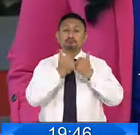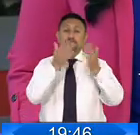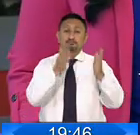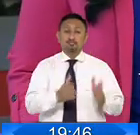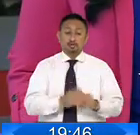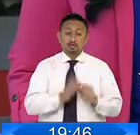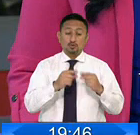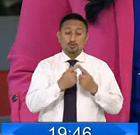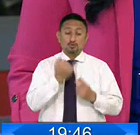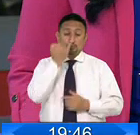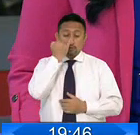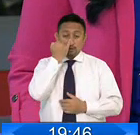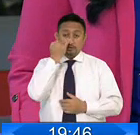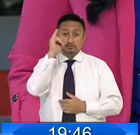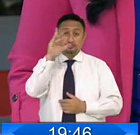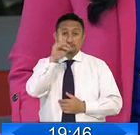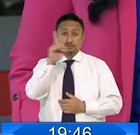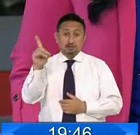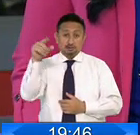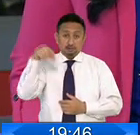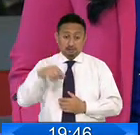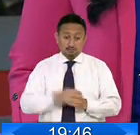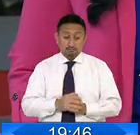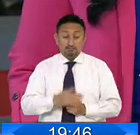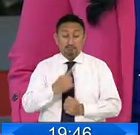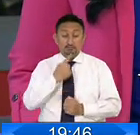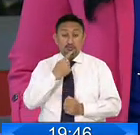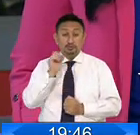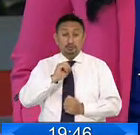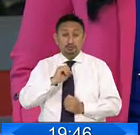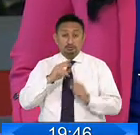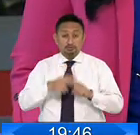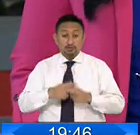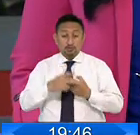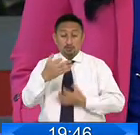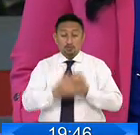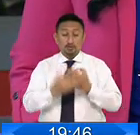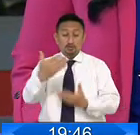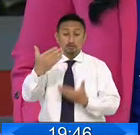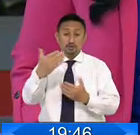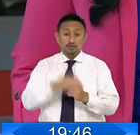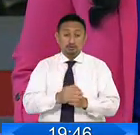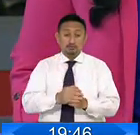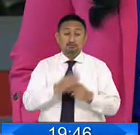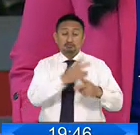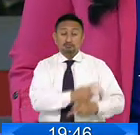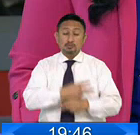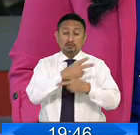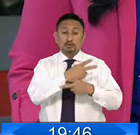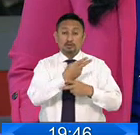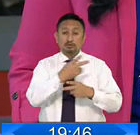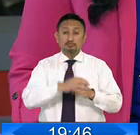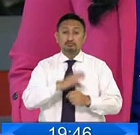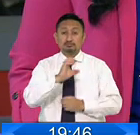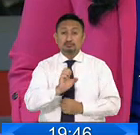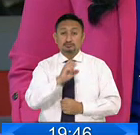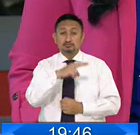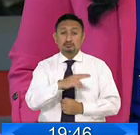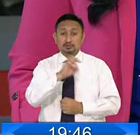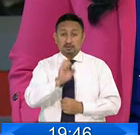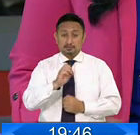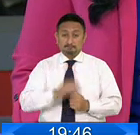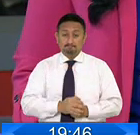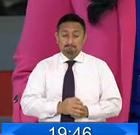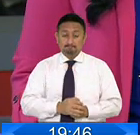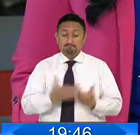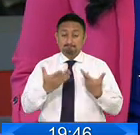de Pachakutik y la Izquierda Democrática no descartan iniciar un juicio político a los consejeros del Consejo Nacional